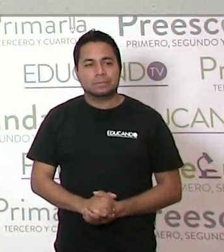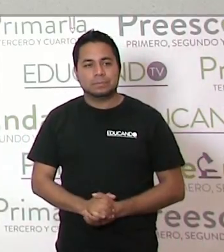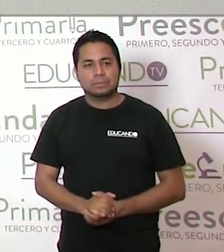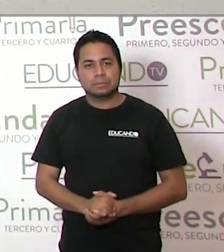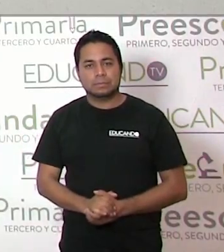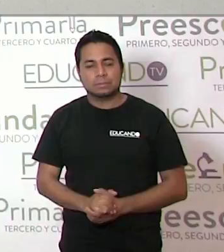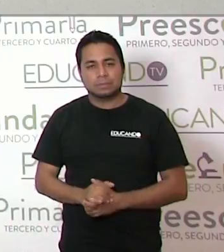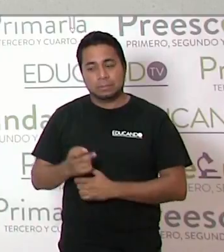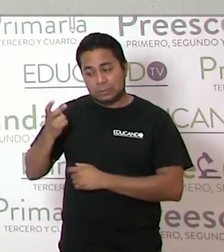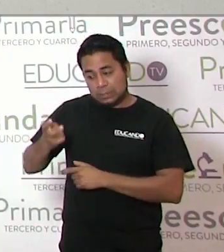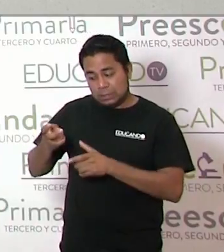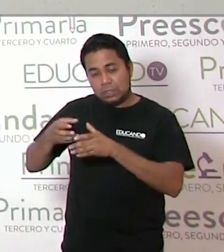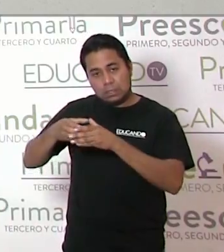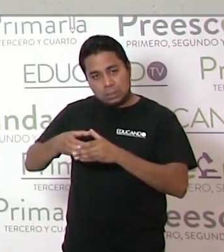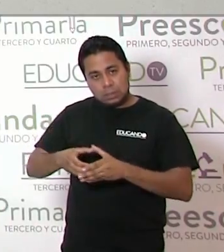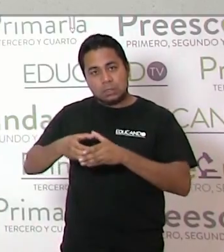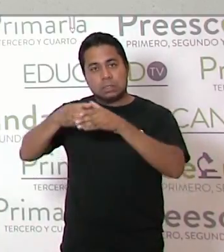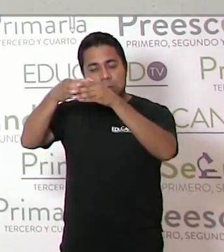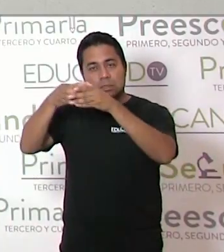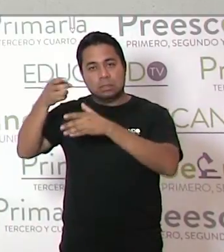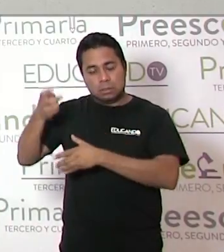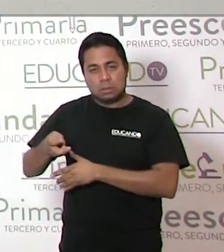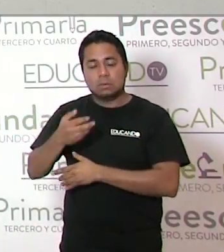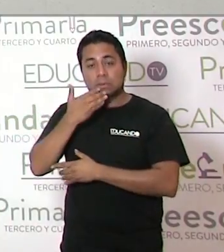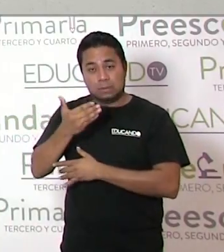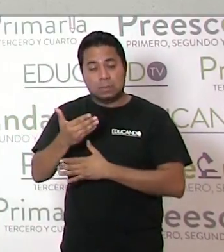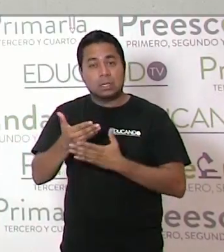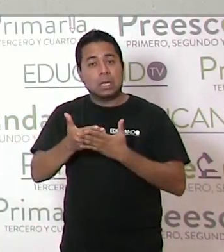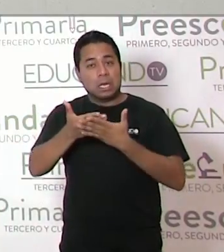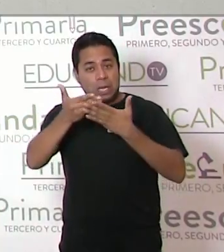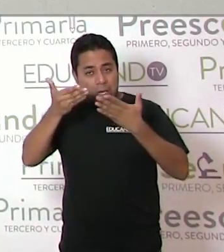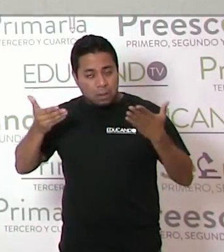Este es el cilindro. Ahora,